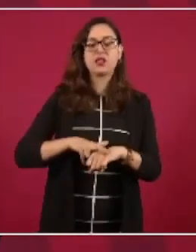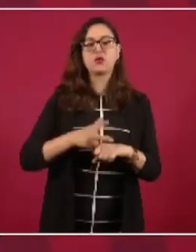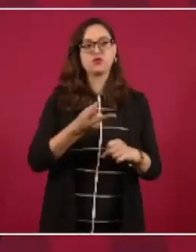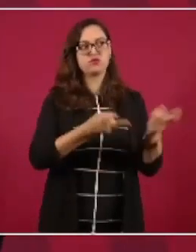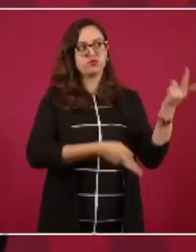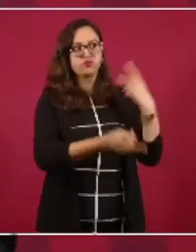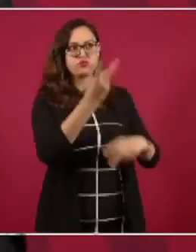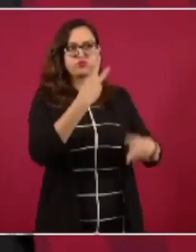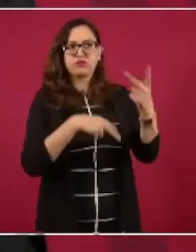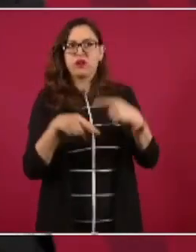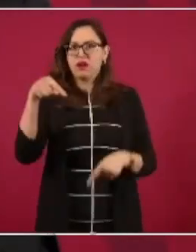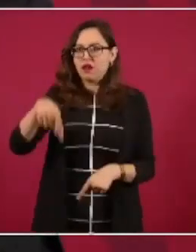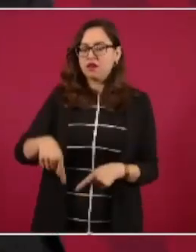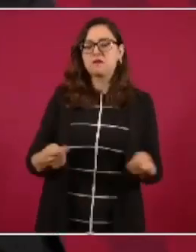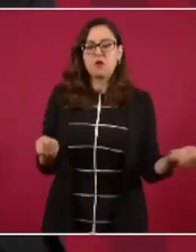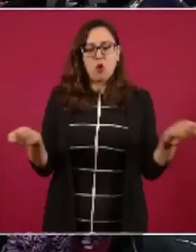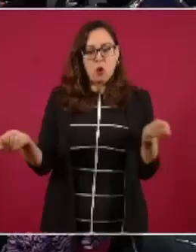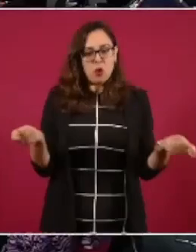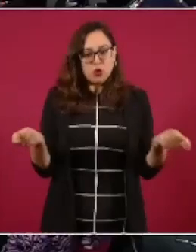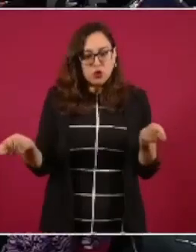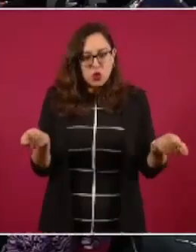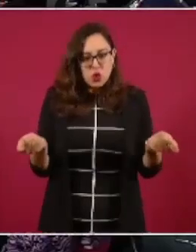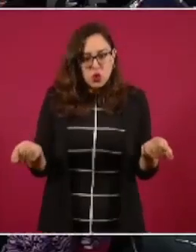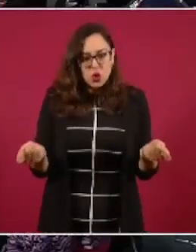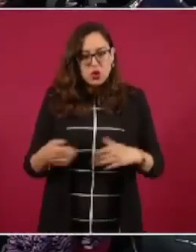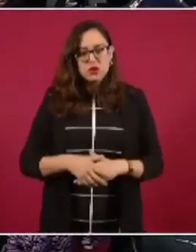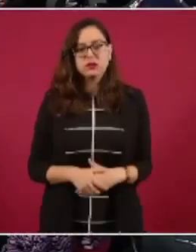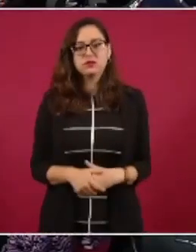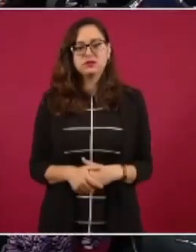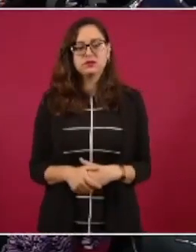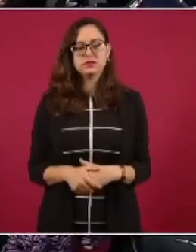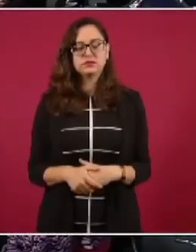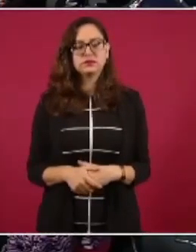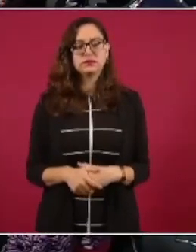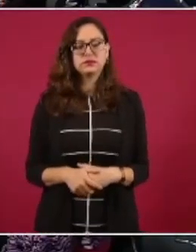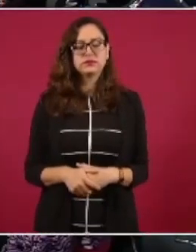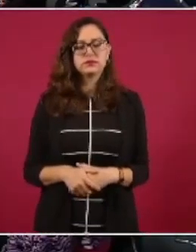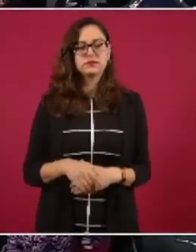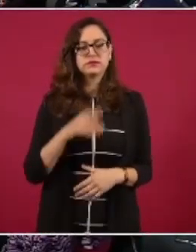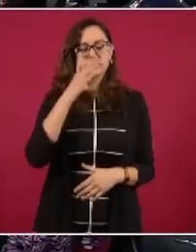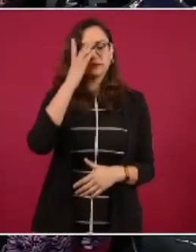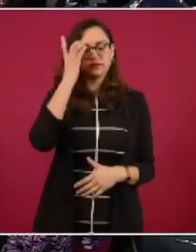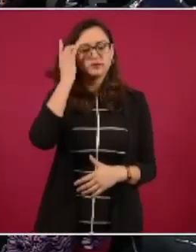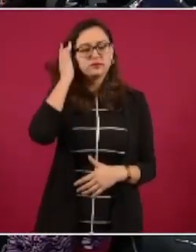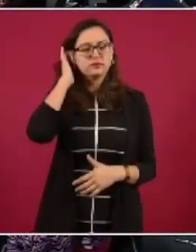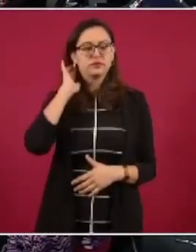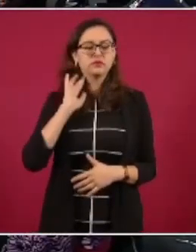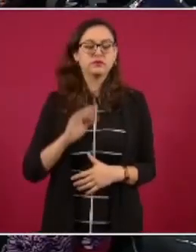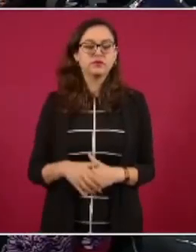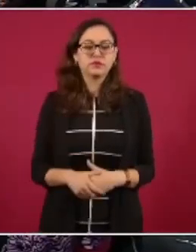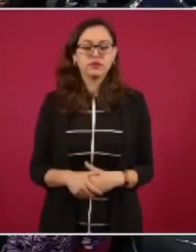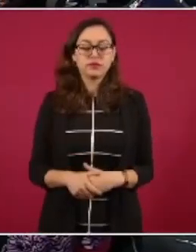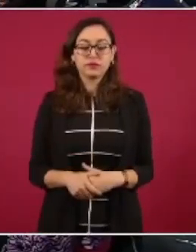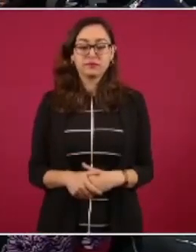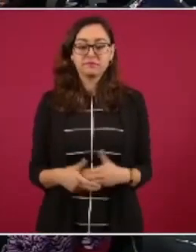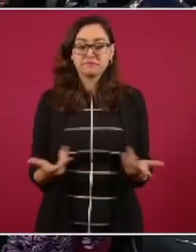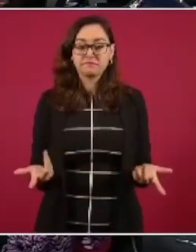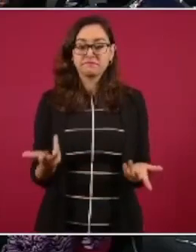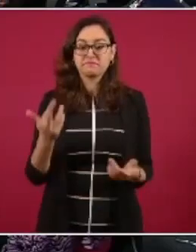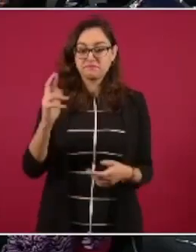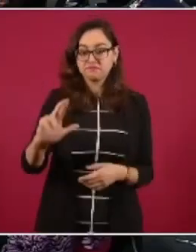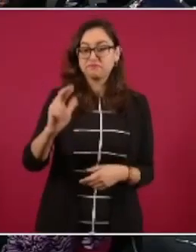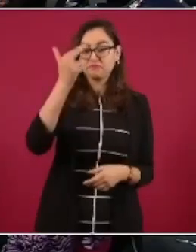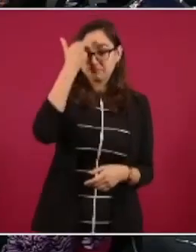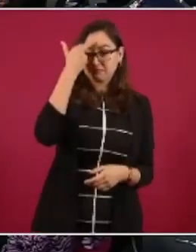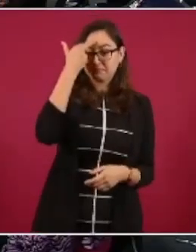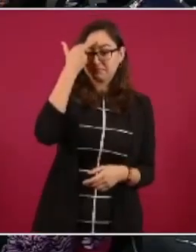cuando detuvieron y murió en el enfrentamiento uno